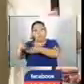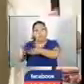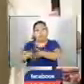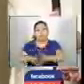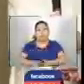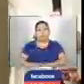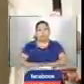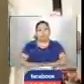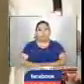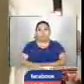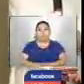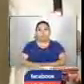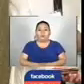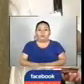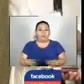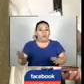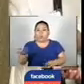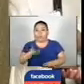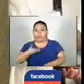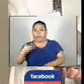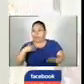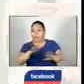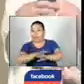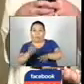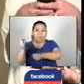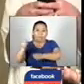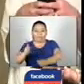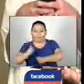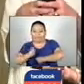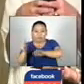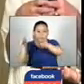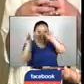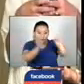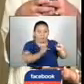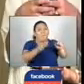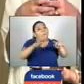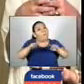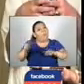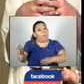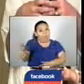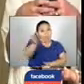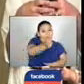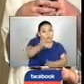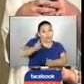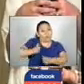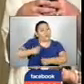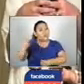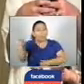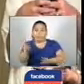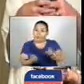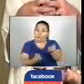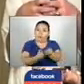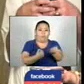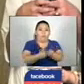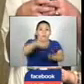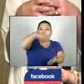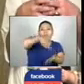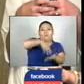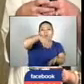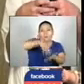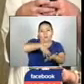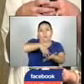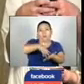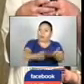Menéndez. No vamos a tener una intervención militar en Cuba, ¿ok? Lo que sí va a haber es un respaldo al pueblo cubano,